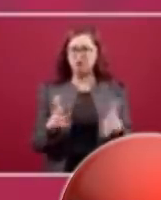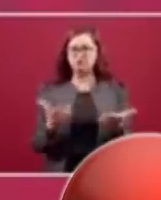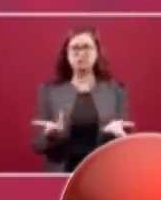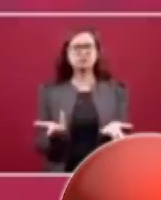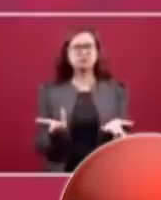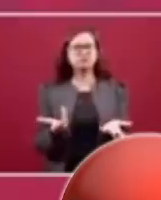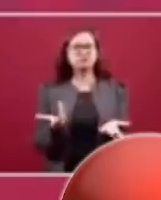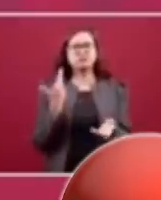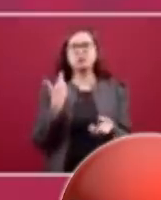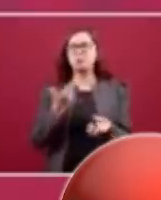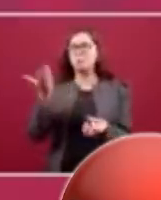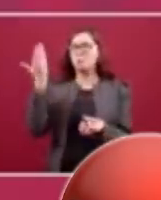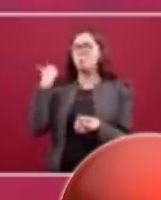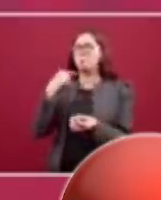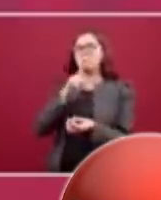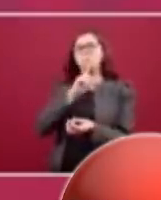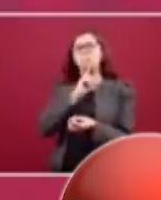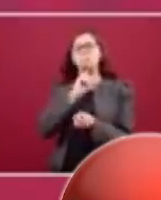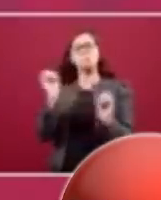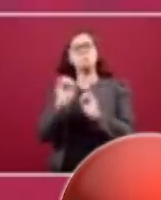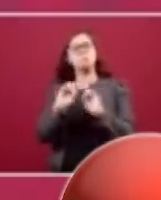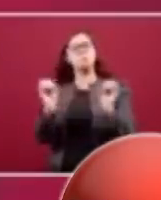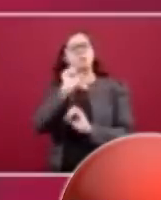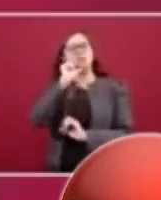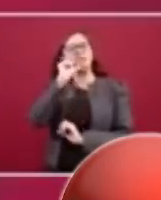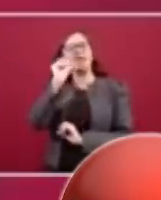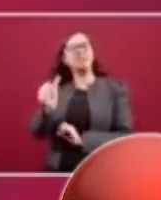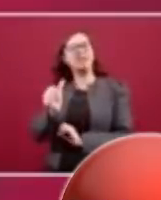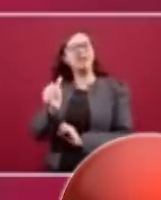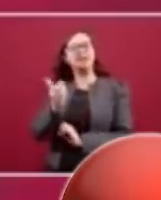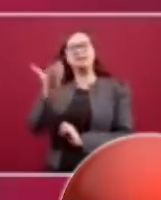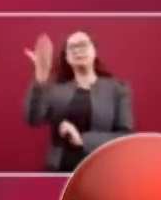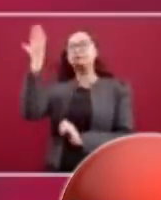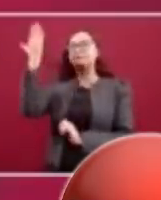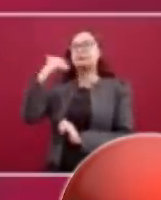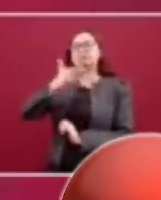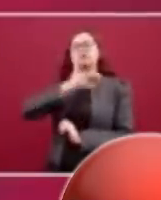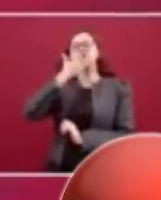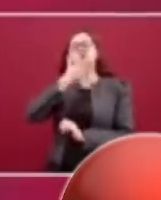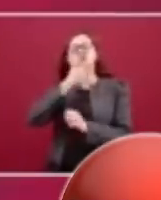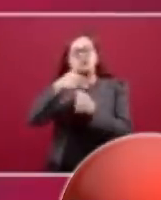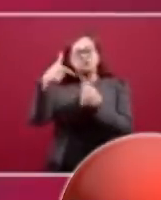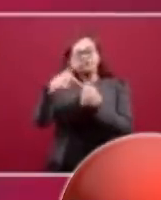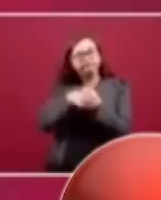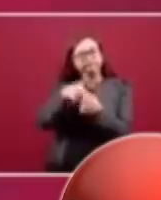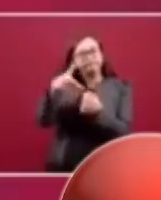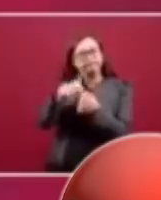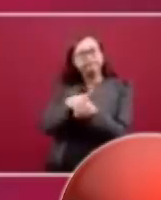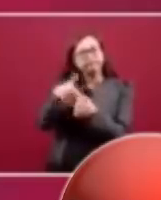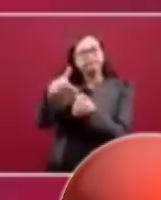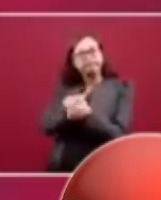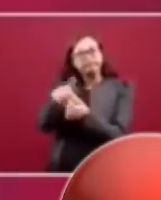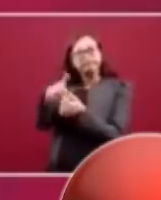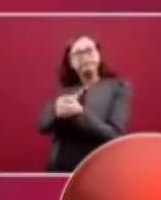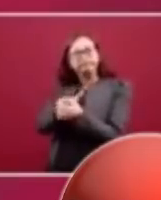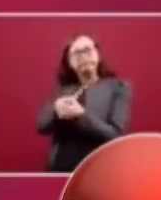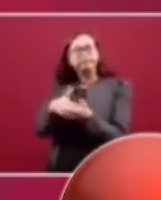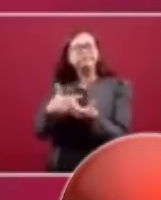antes no se conocía, se ocultaba información. Entonces,